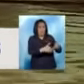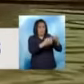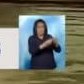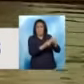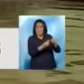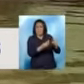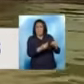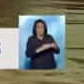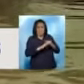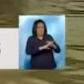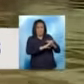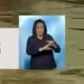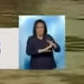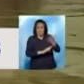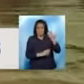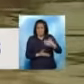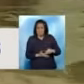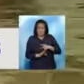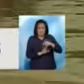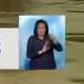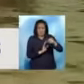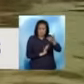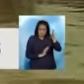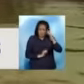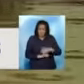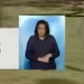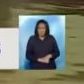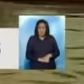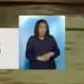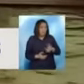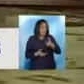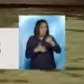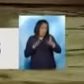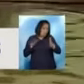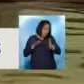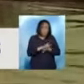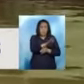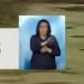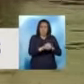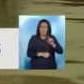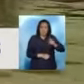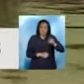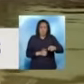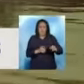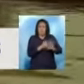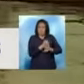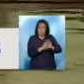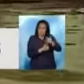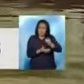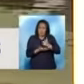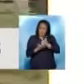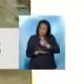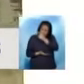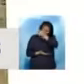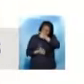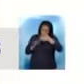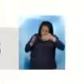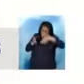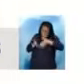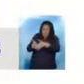hizo hace mucho tiempo con el proyecto que hizo, que todo se lo llevaba el agua, debió reforzar las defensas y ayudar a que ese dren que está